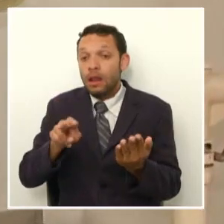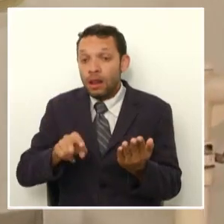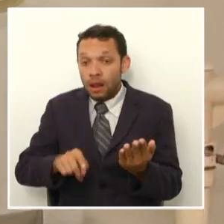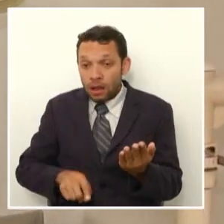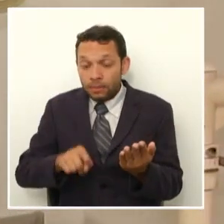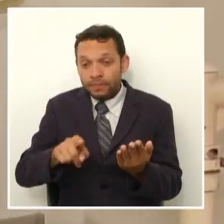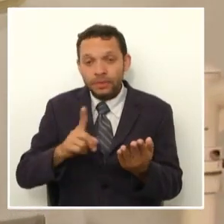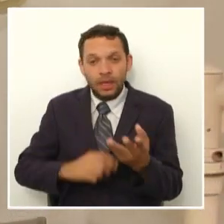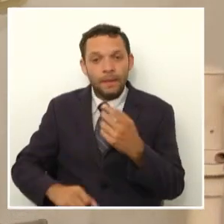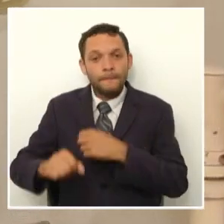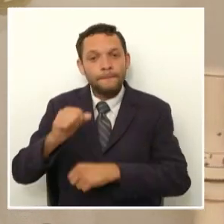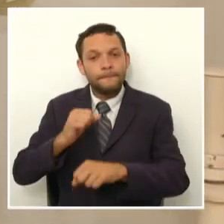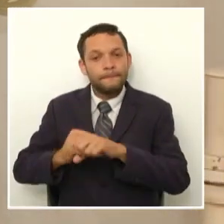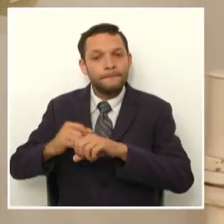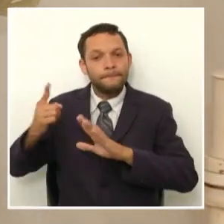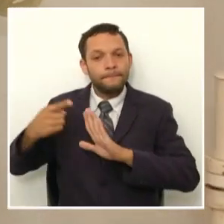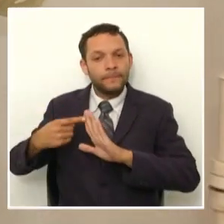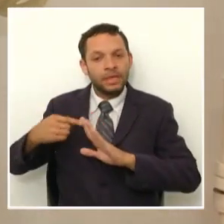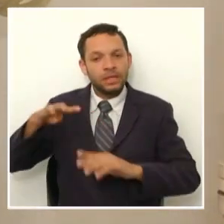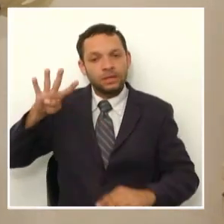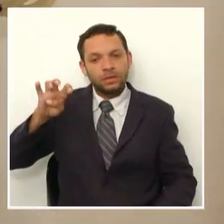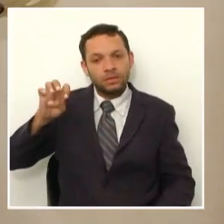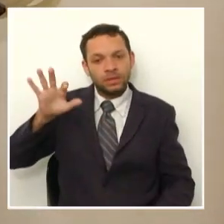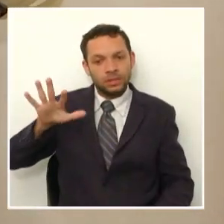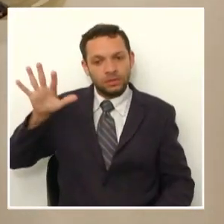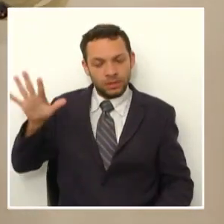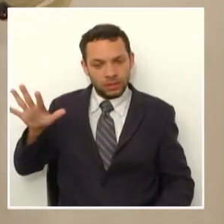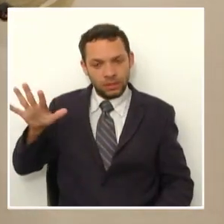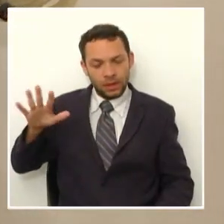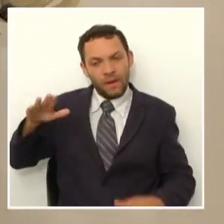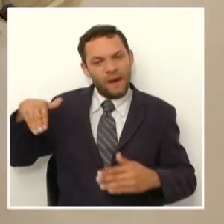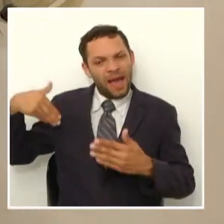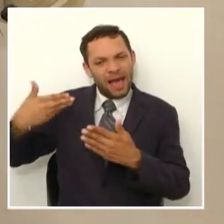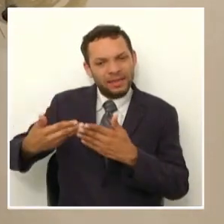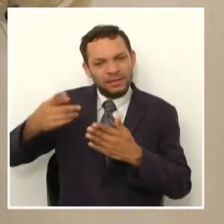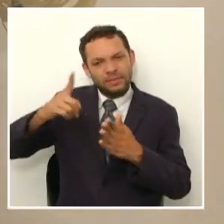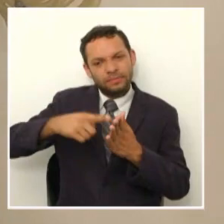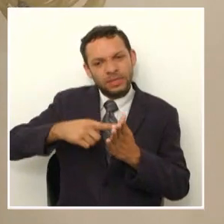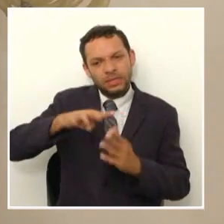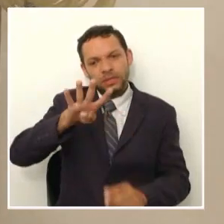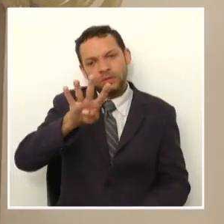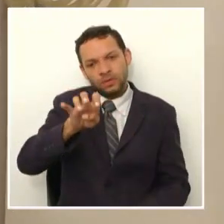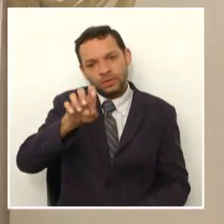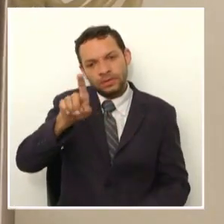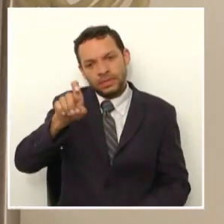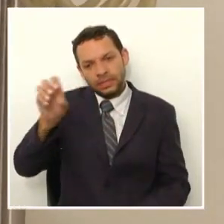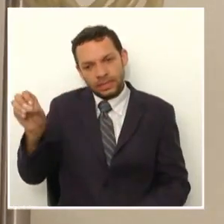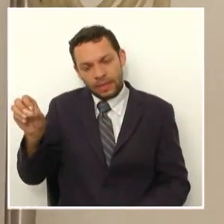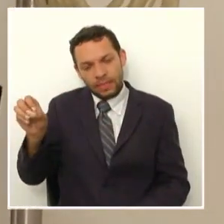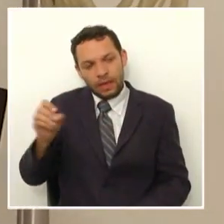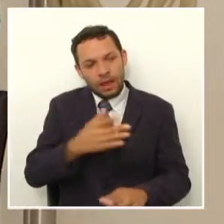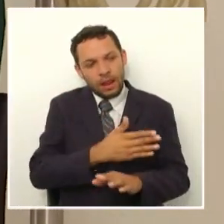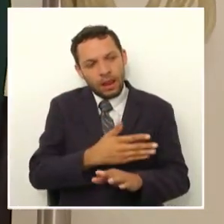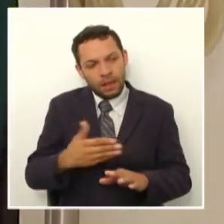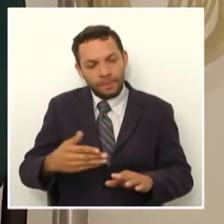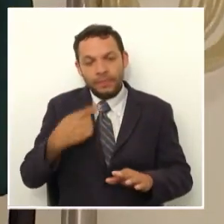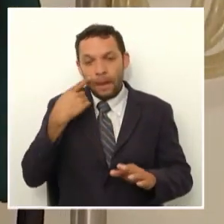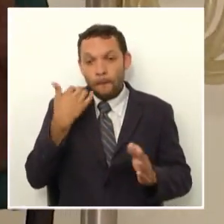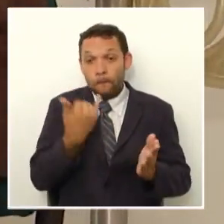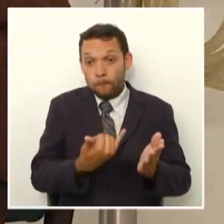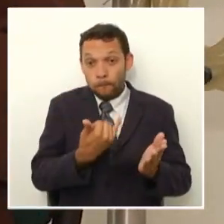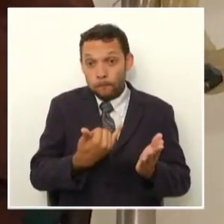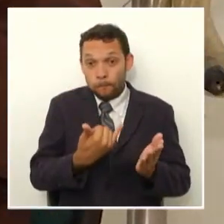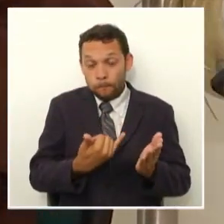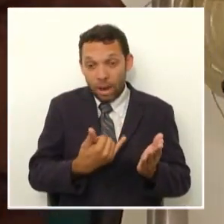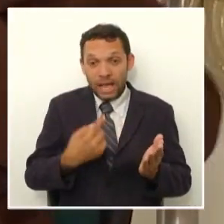del año 55 hasta el año 60, la primera promoción. Aquí está la historia. Un periódico. Aquí está la